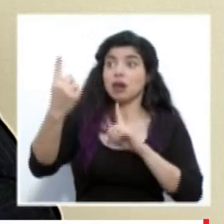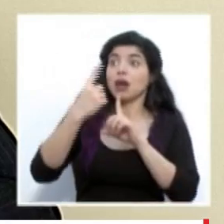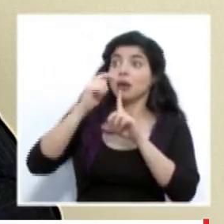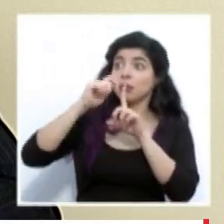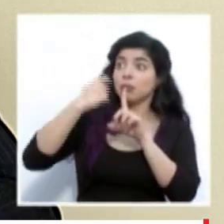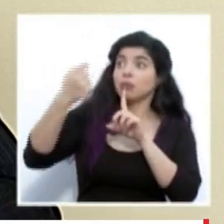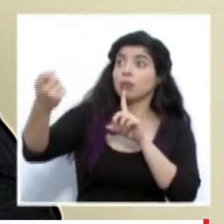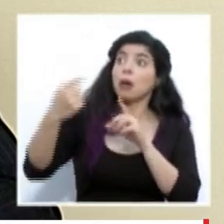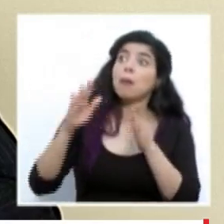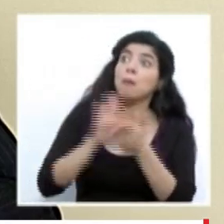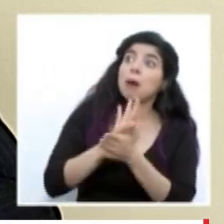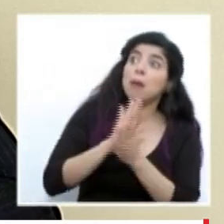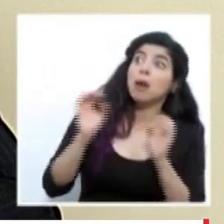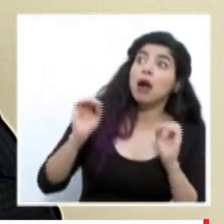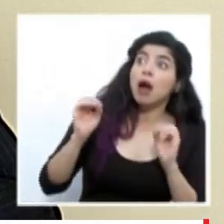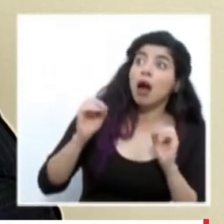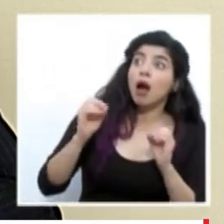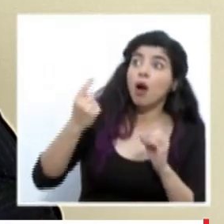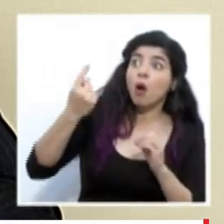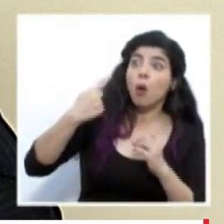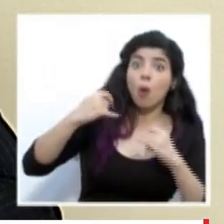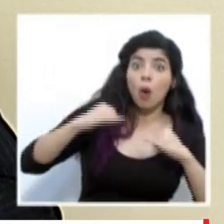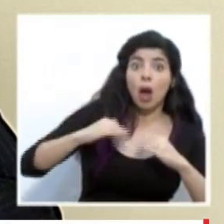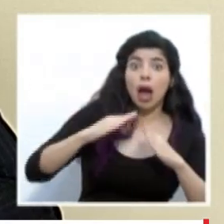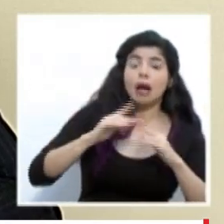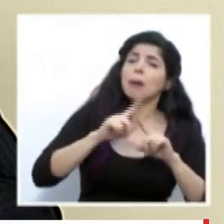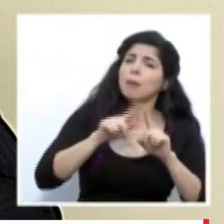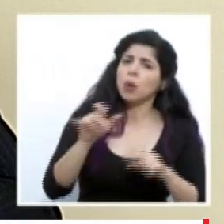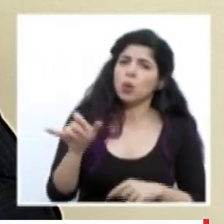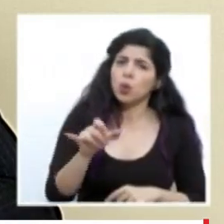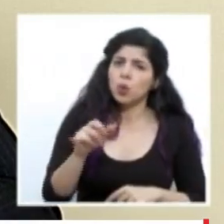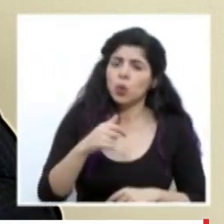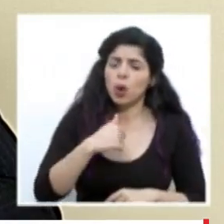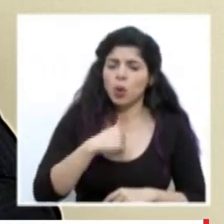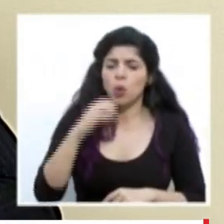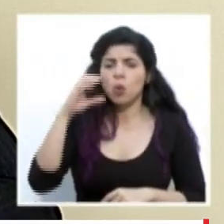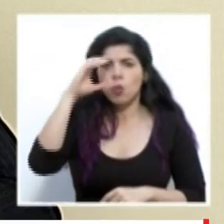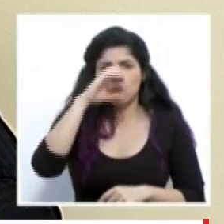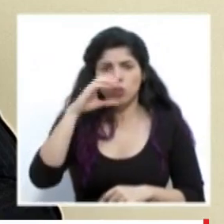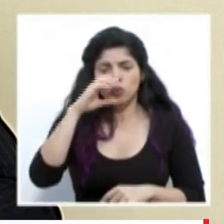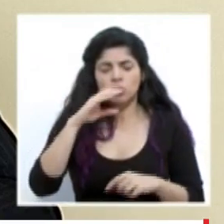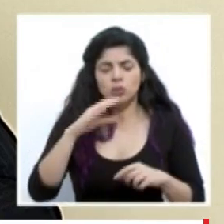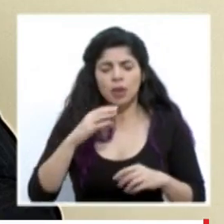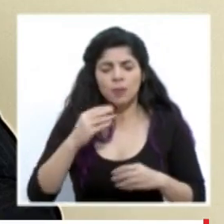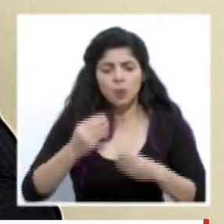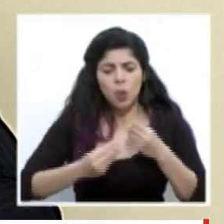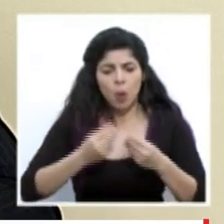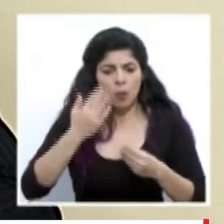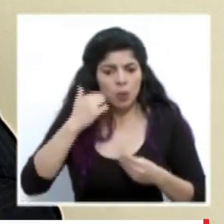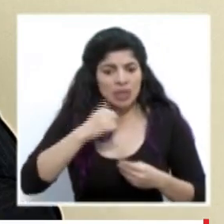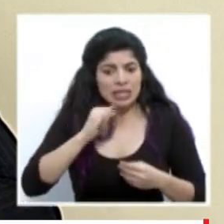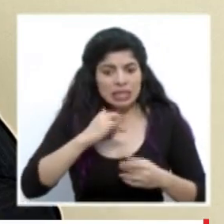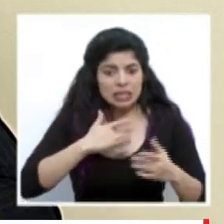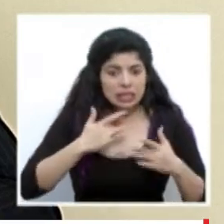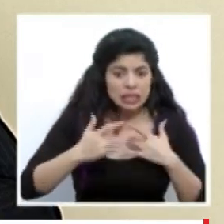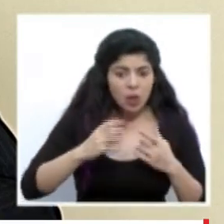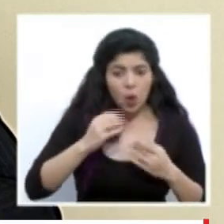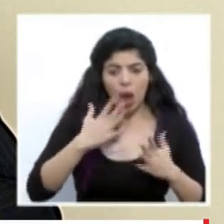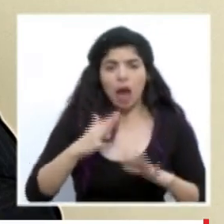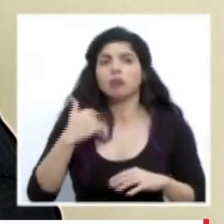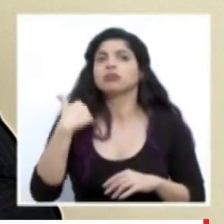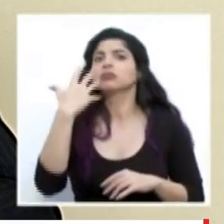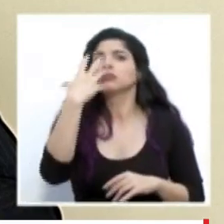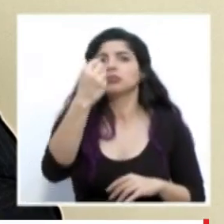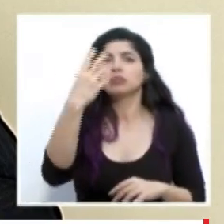ha notificado la orden sanitaria de aislamiento, que por favor busquen cómo no, ¿verdad?, ya con síntomas, no vayan